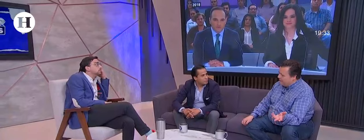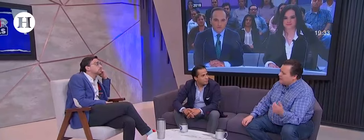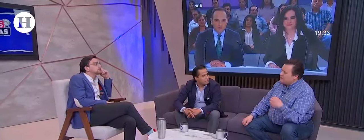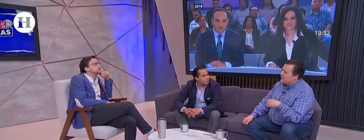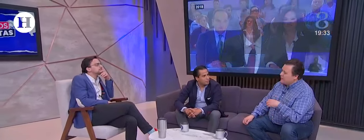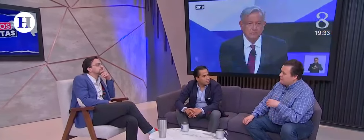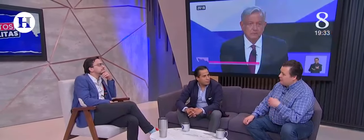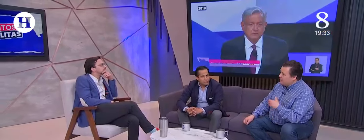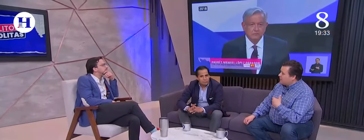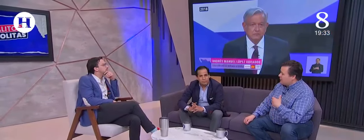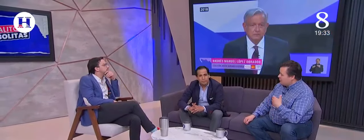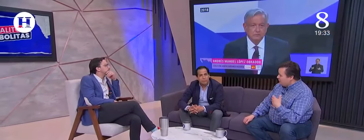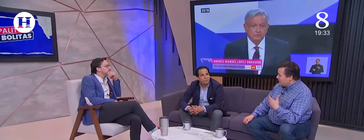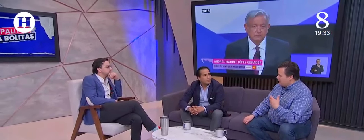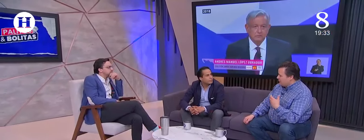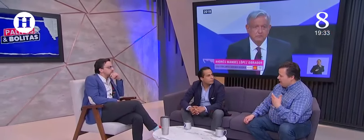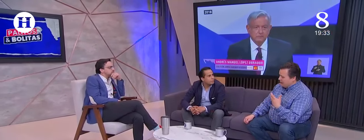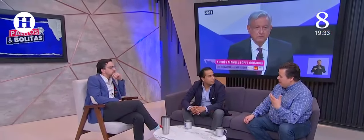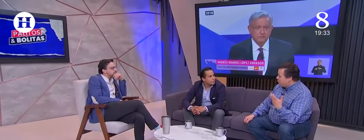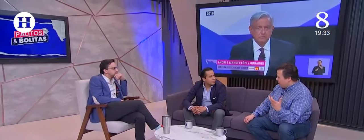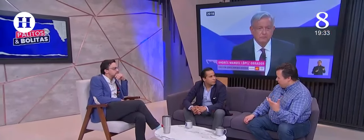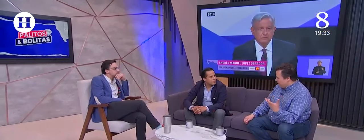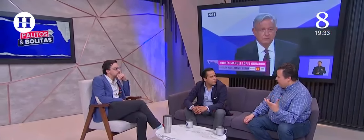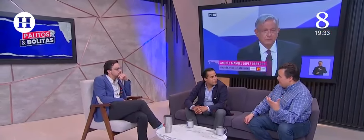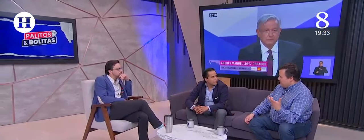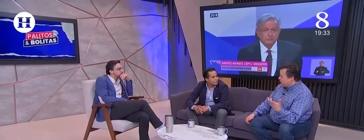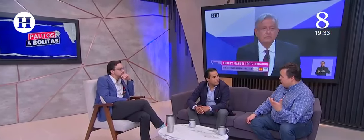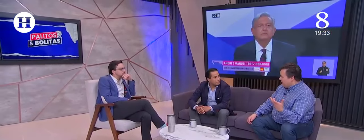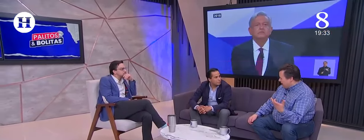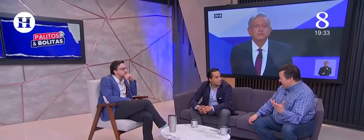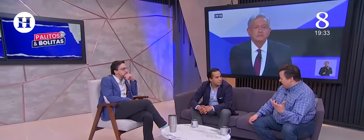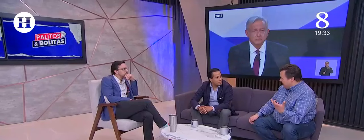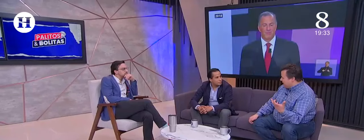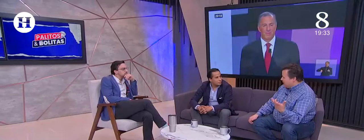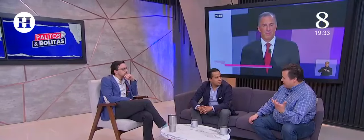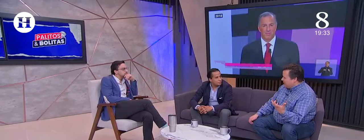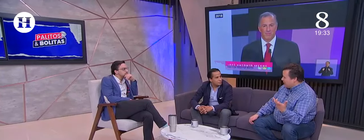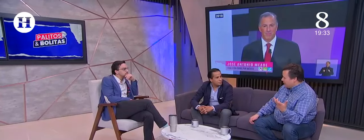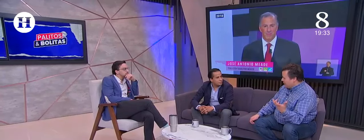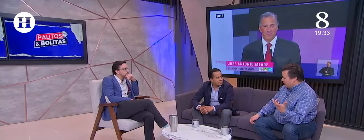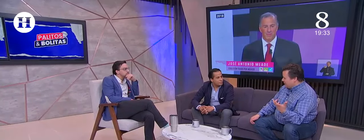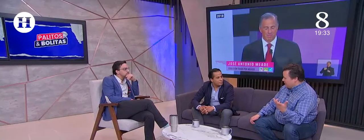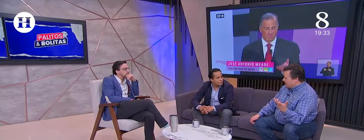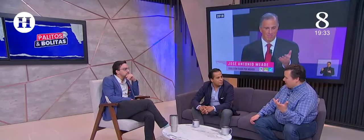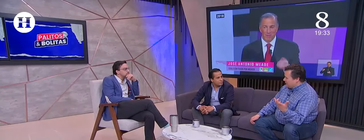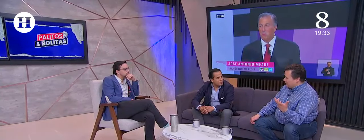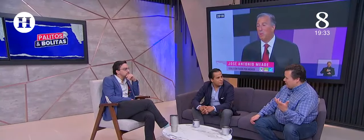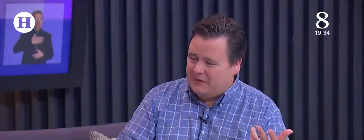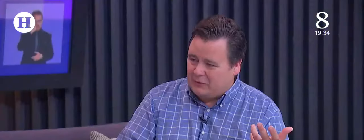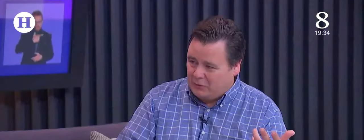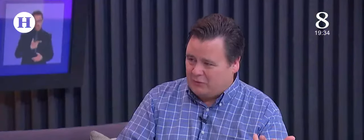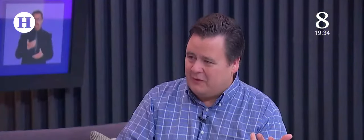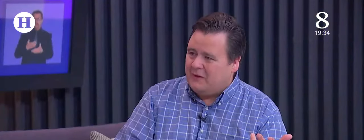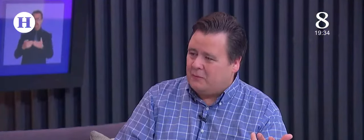del la de los debates de 2006 fue a Gabriel cuadri viendo una dec y si lo que más recordamos de los debates de